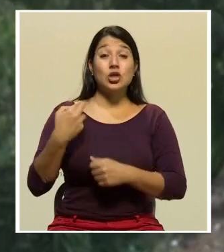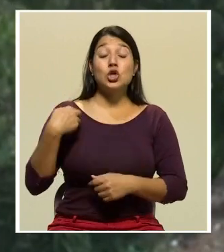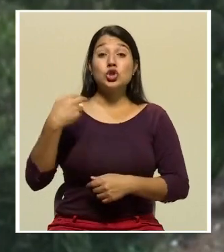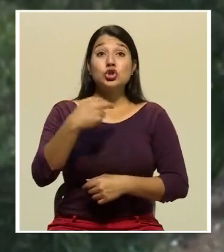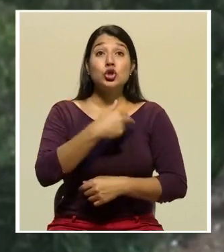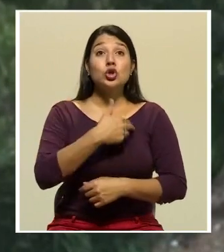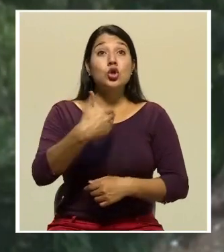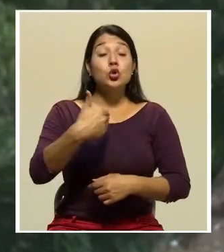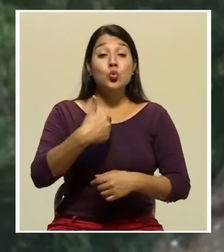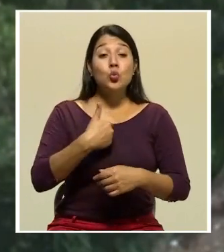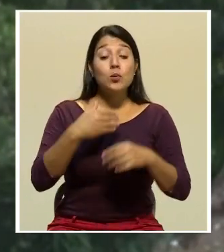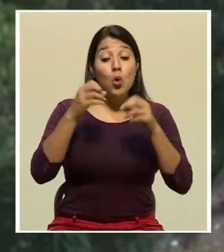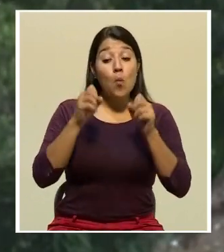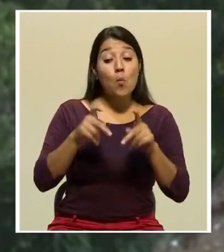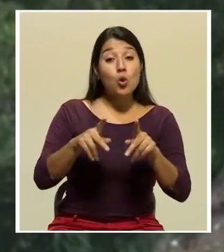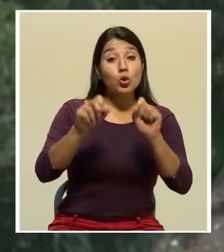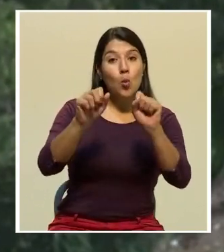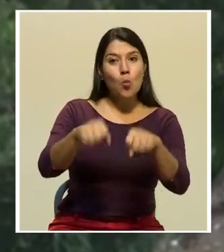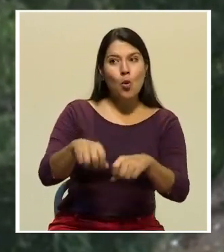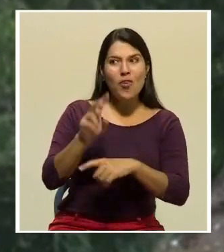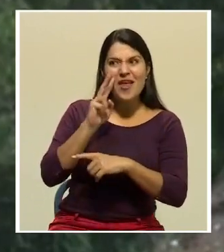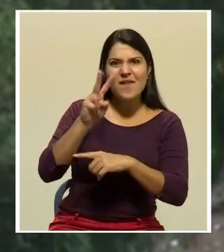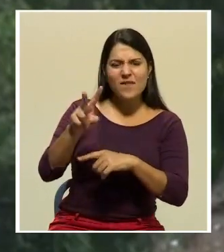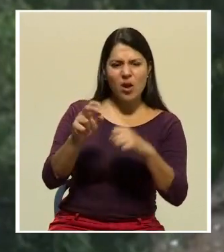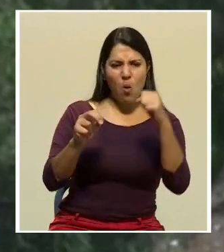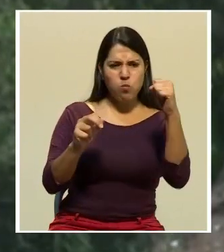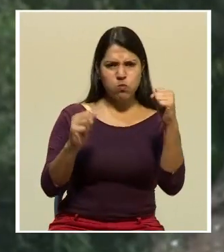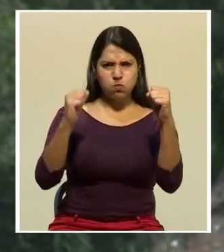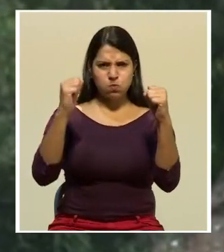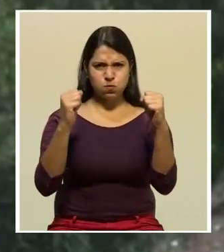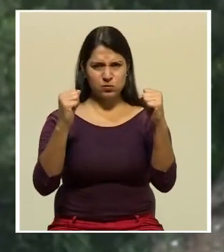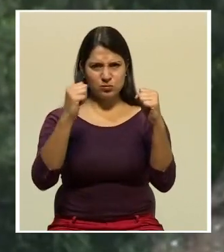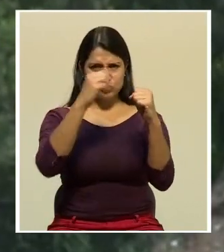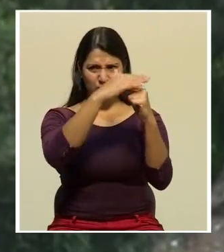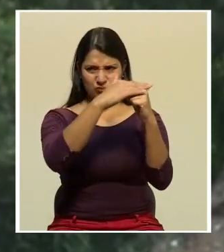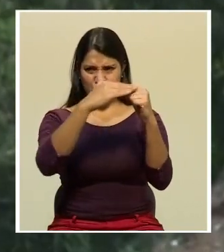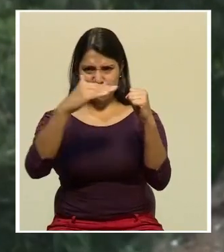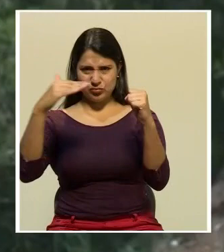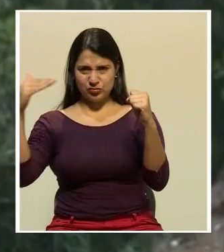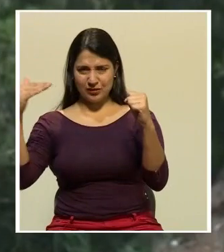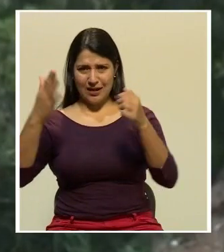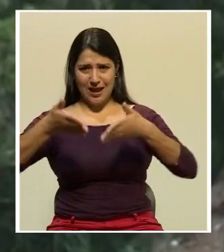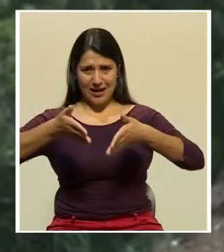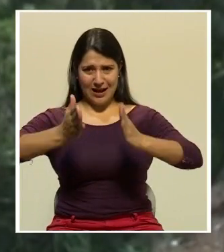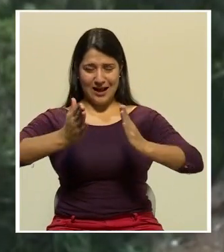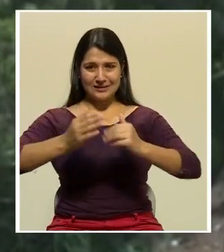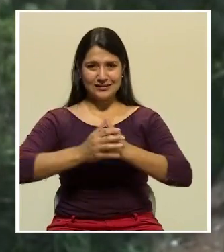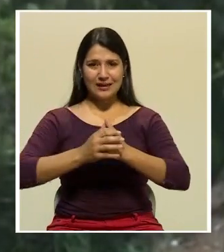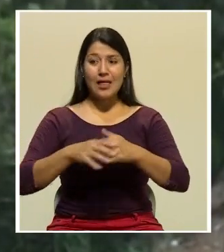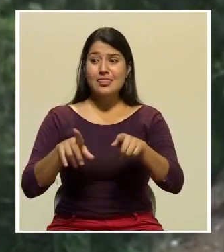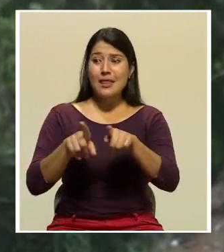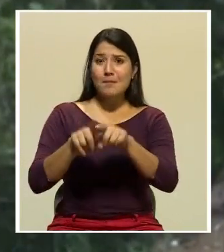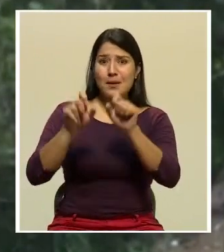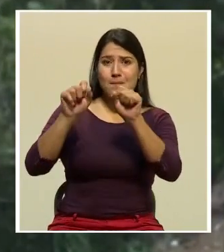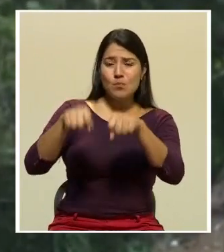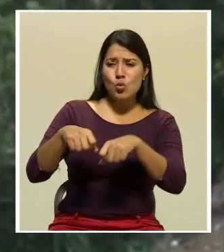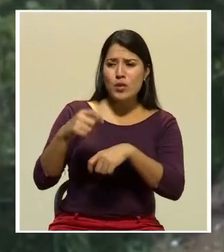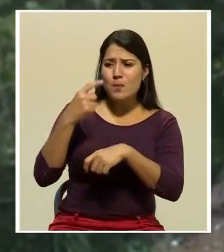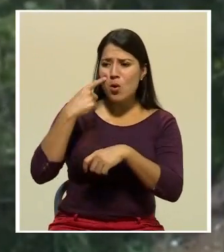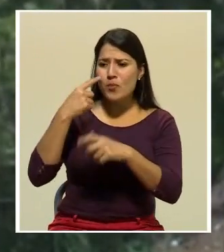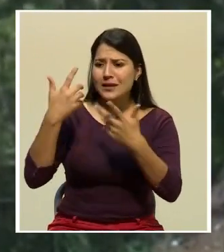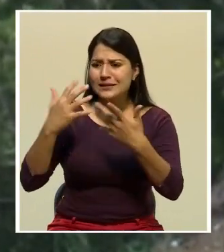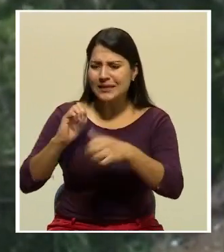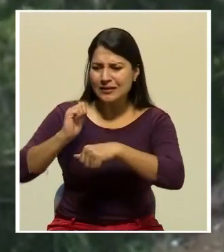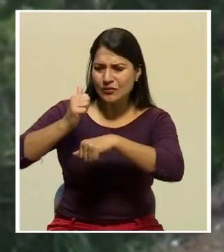ver aquellas columnas, sino ver cuando se empezó a instalar el viaducto, que ya toma